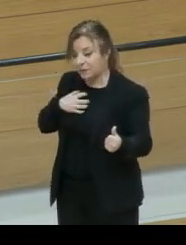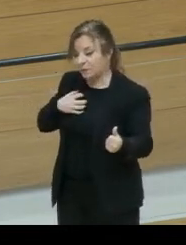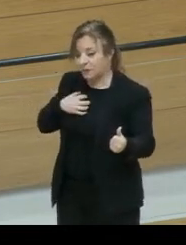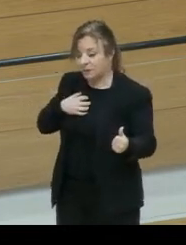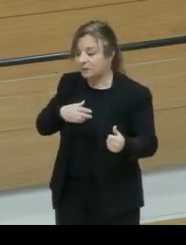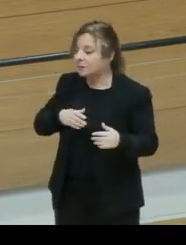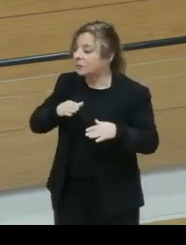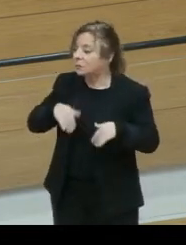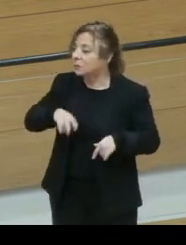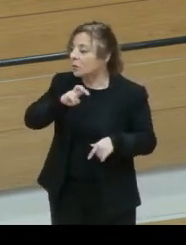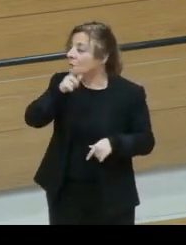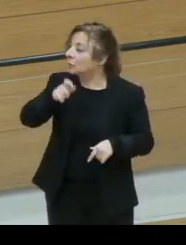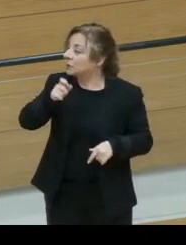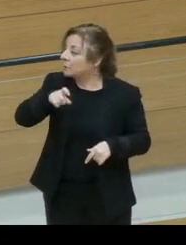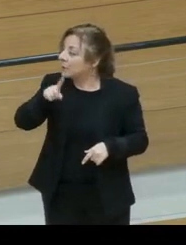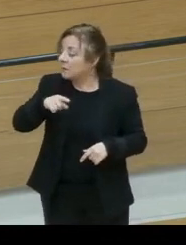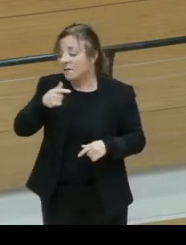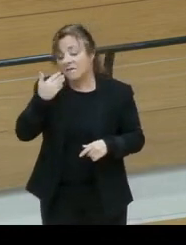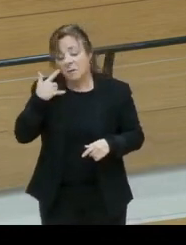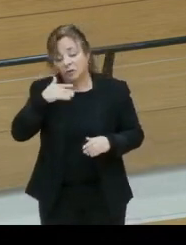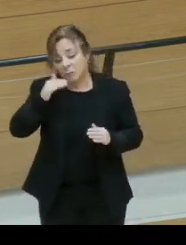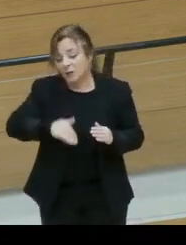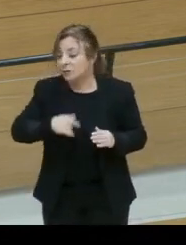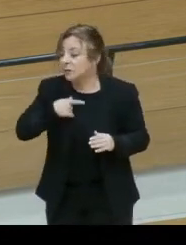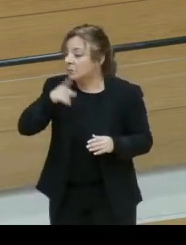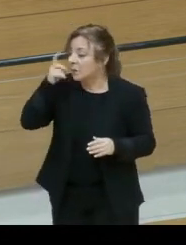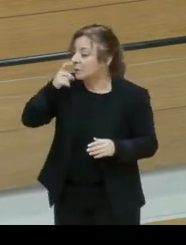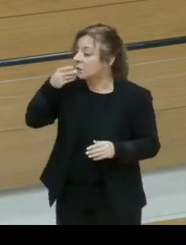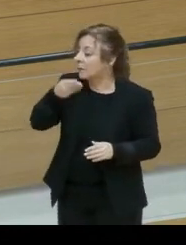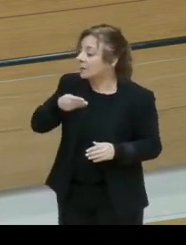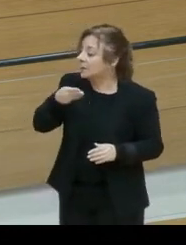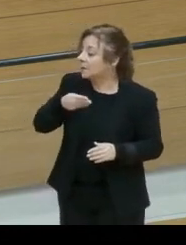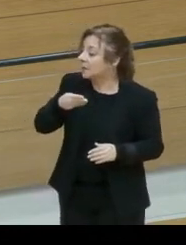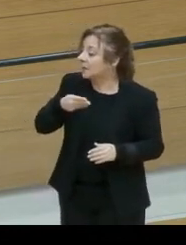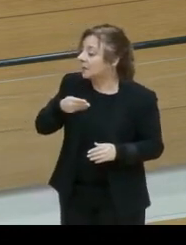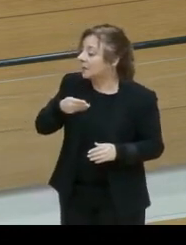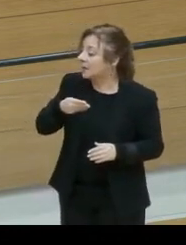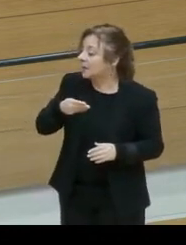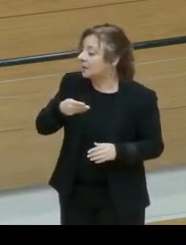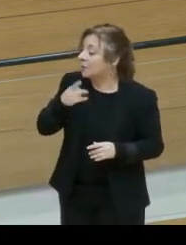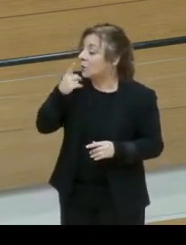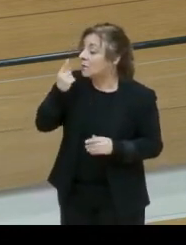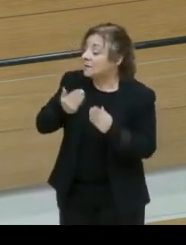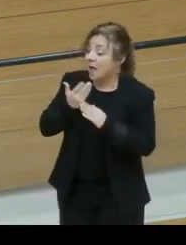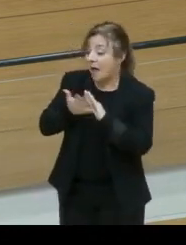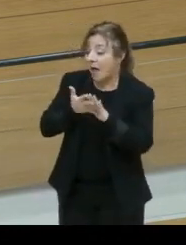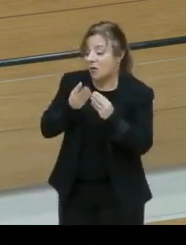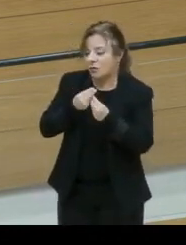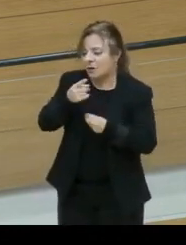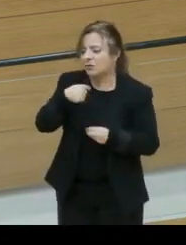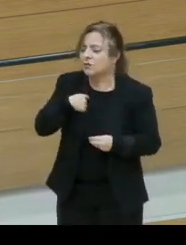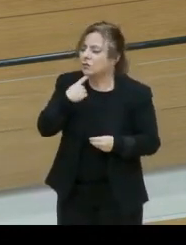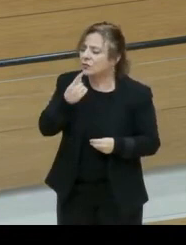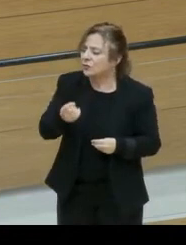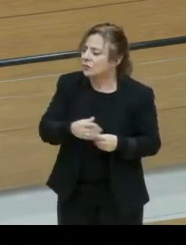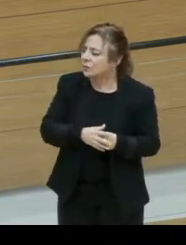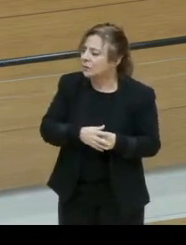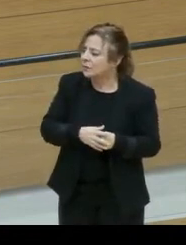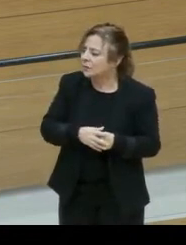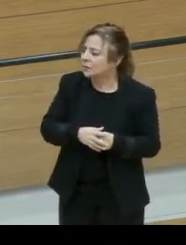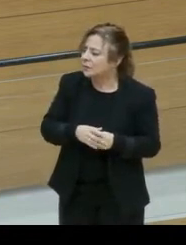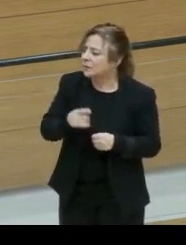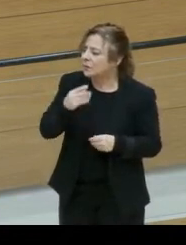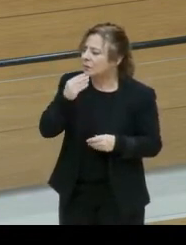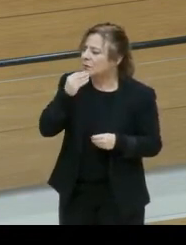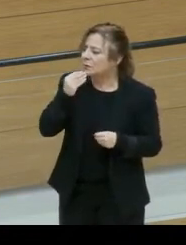de otra persona que era menos famosa, que era mi profesor de bachiller, estaba hablando un día con él y le dije, mejor